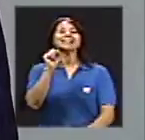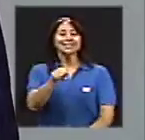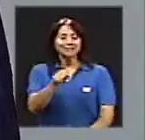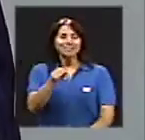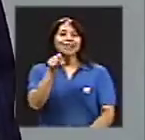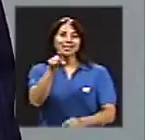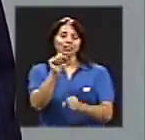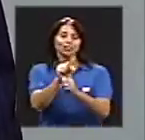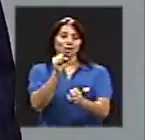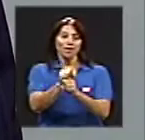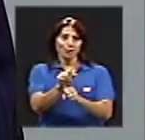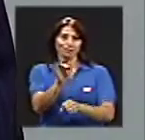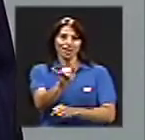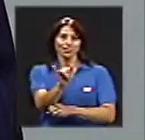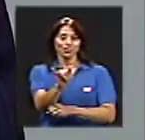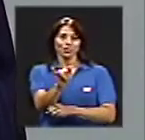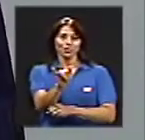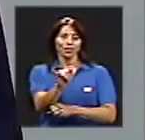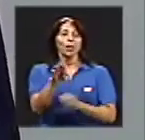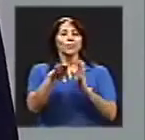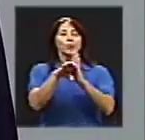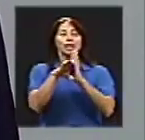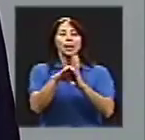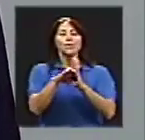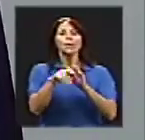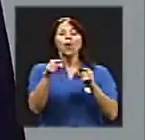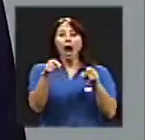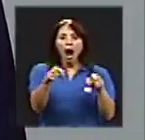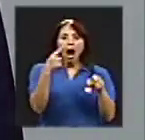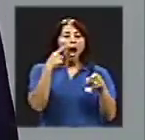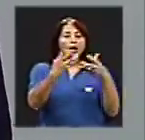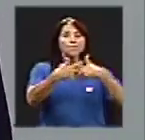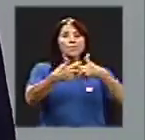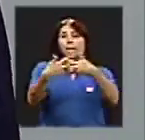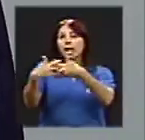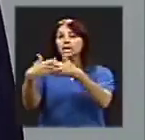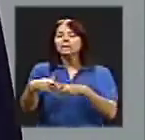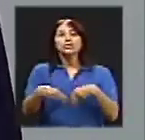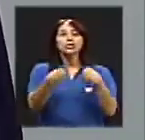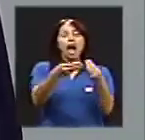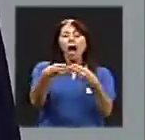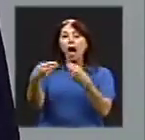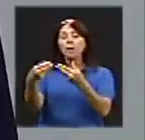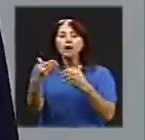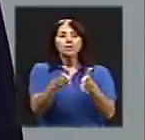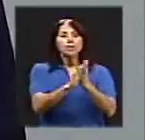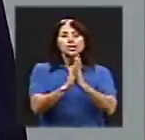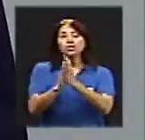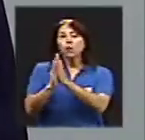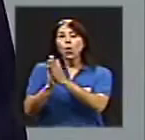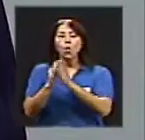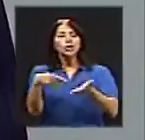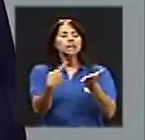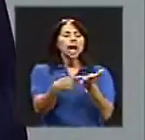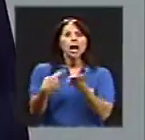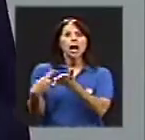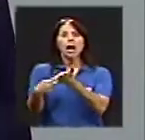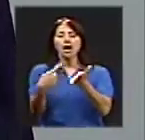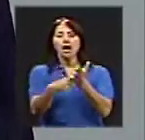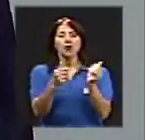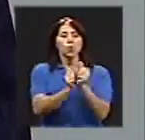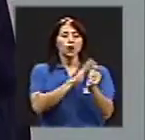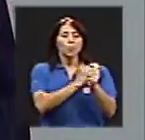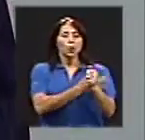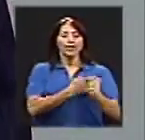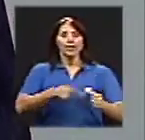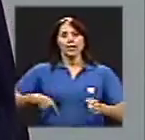decir, que le llegaban los insumos de los operadores, las solicitudes, y se hacía toda una discusión con el Poder Ejecutivo de